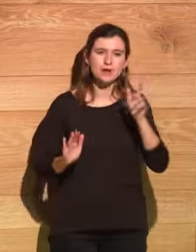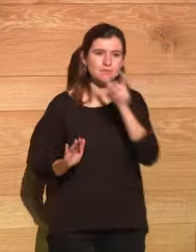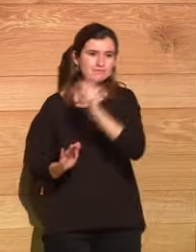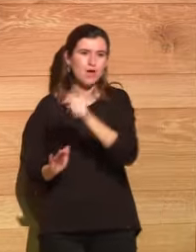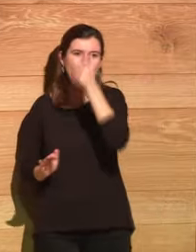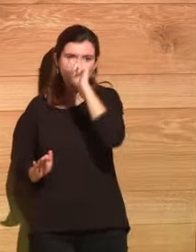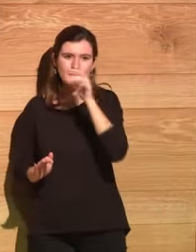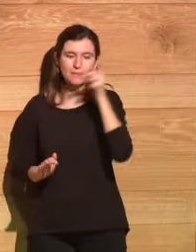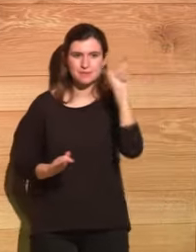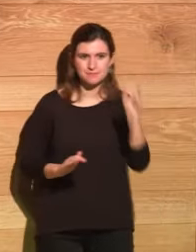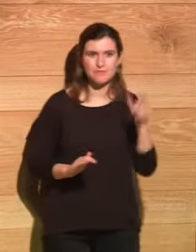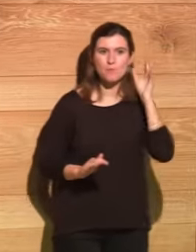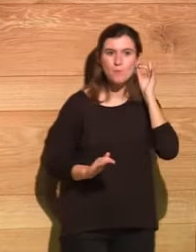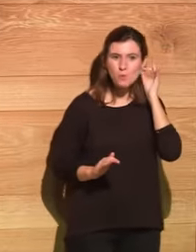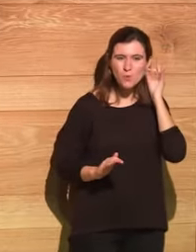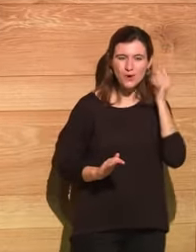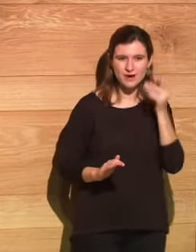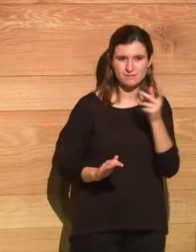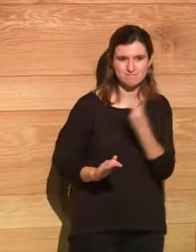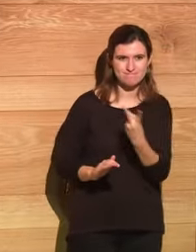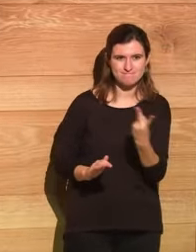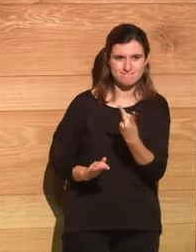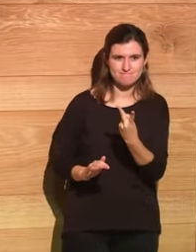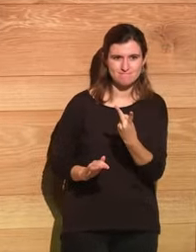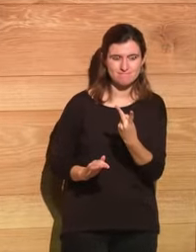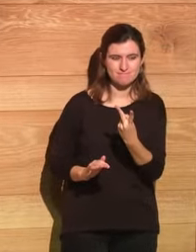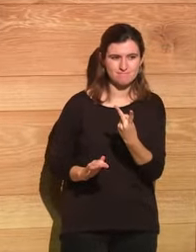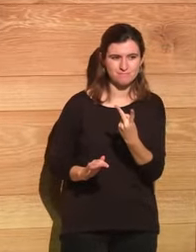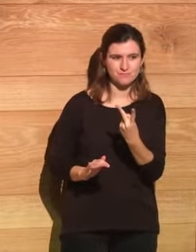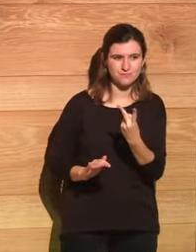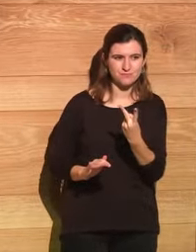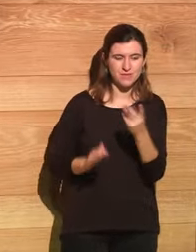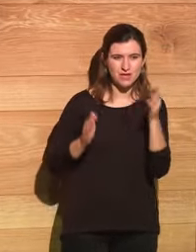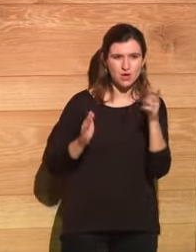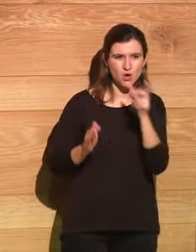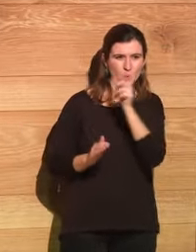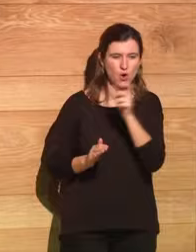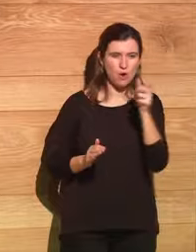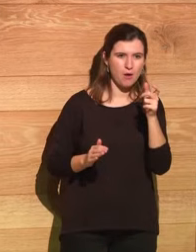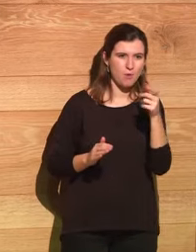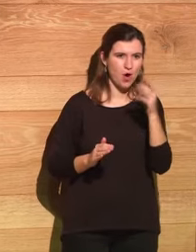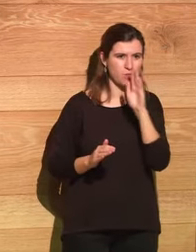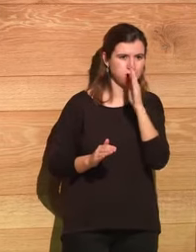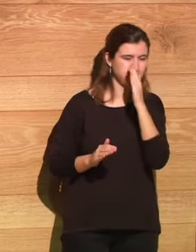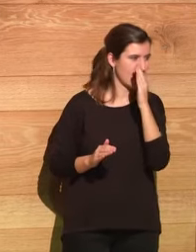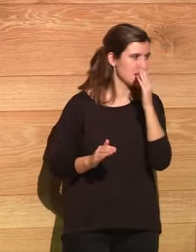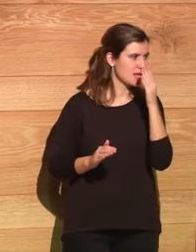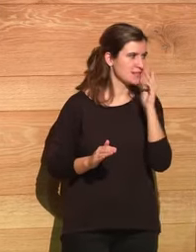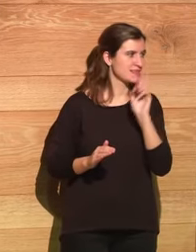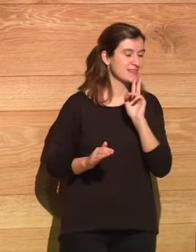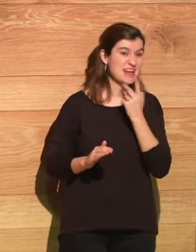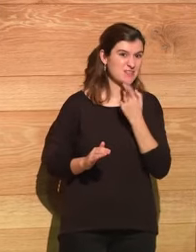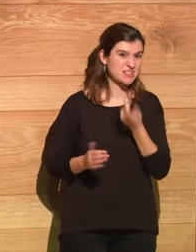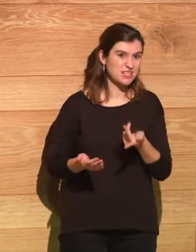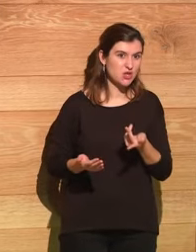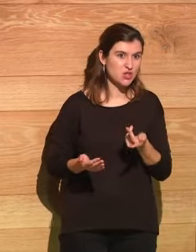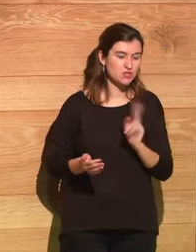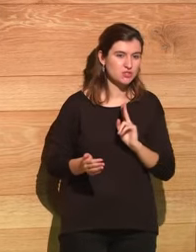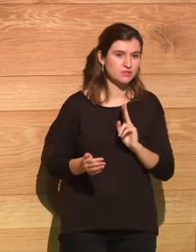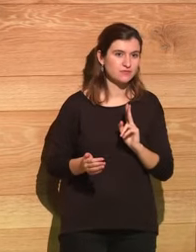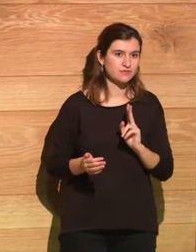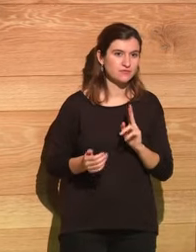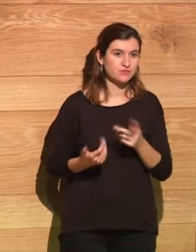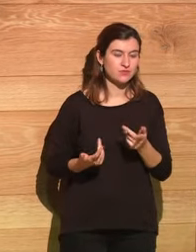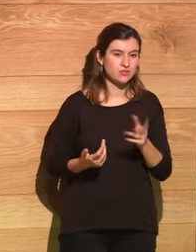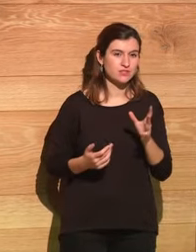mujer, ¿no? Hombre y mujer están travestidos de alguna manera, que es de lo que estoy convencido. Bueno,